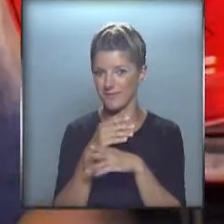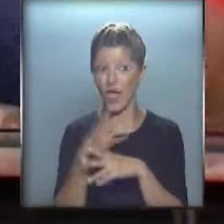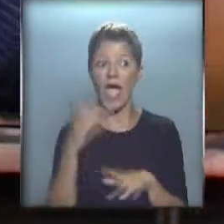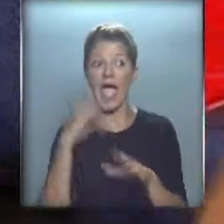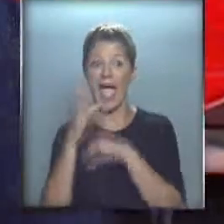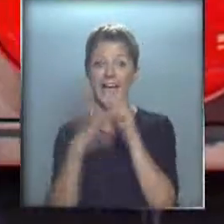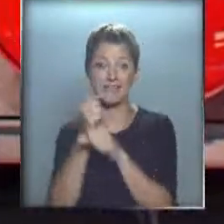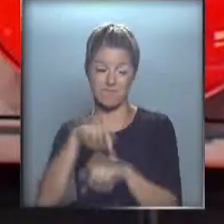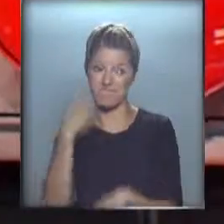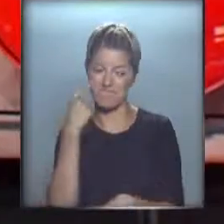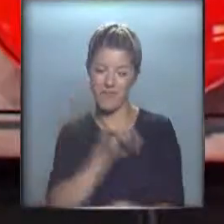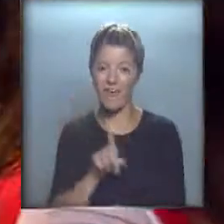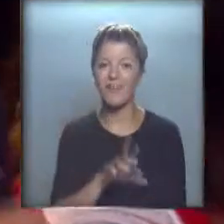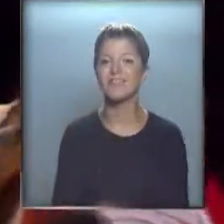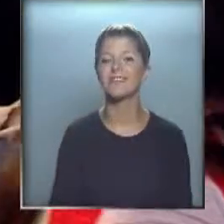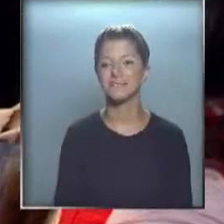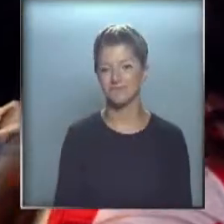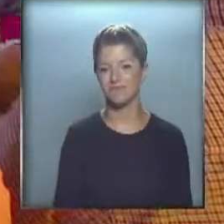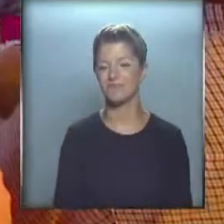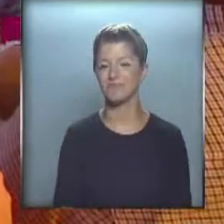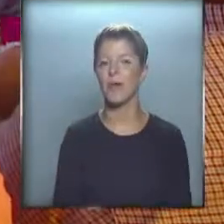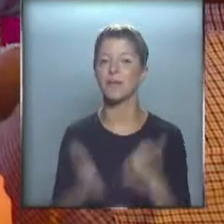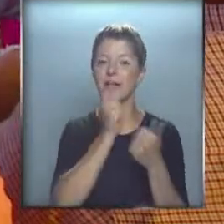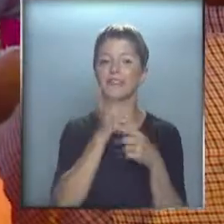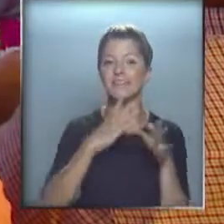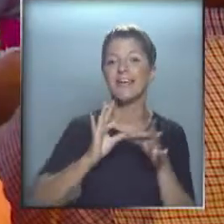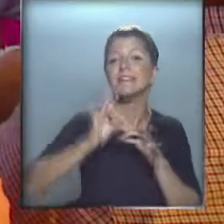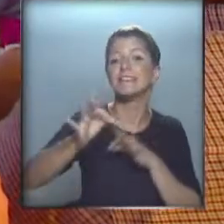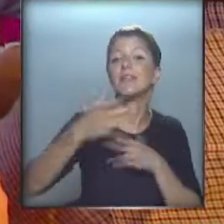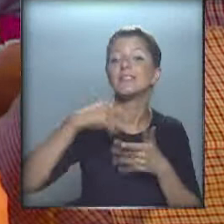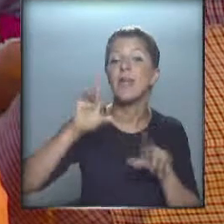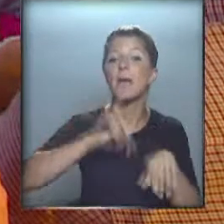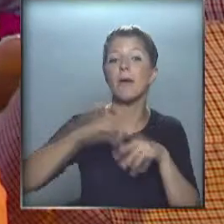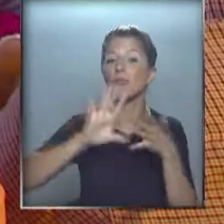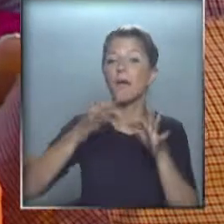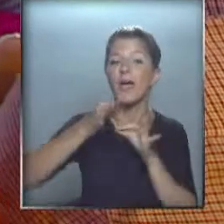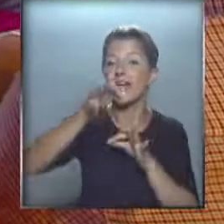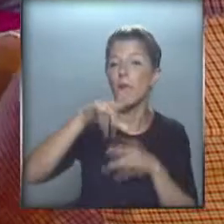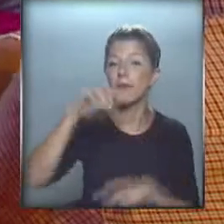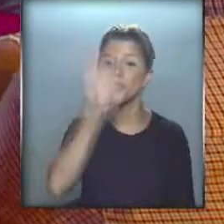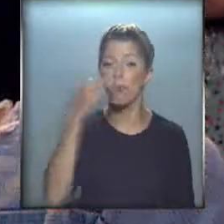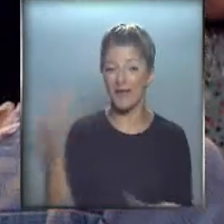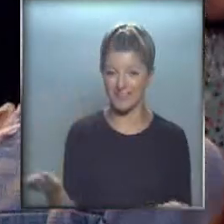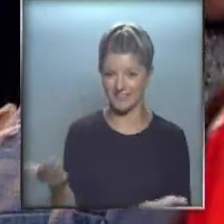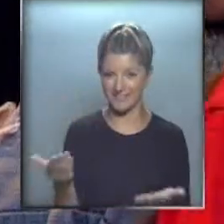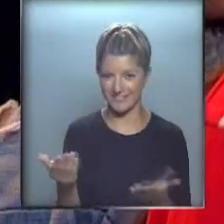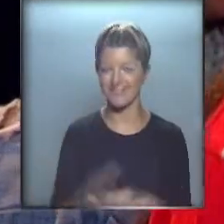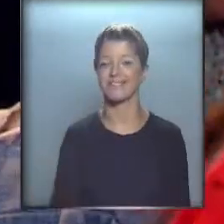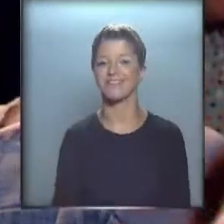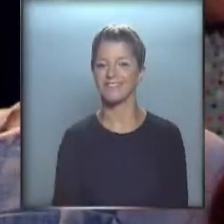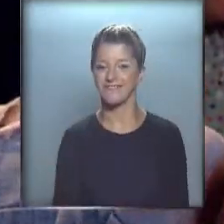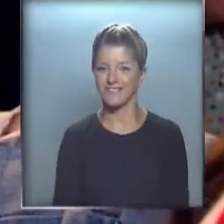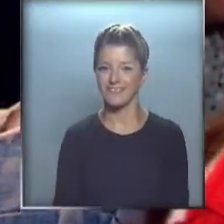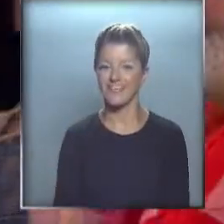A metros de uno. Ay. Te dice a cuántos metros tenés una chica. Sí. ¿Cómo se hace? De ahí a que